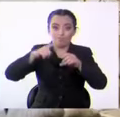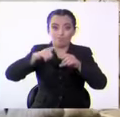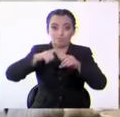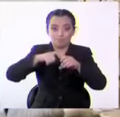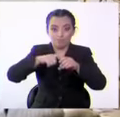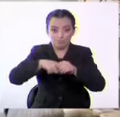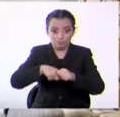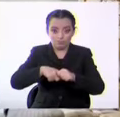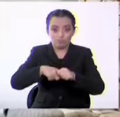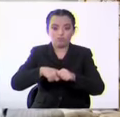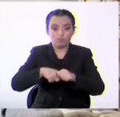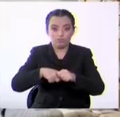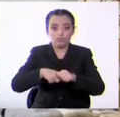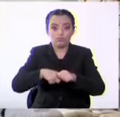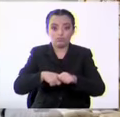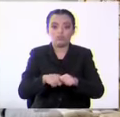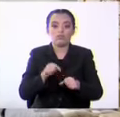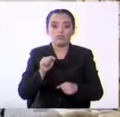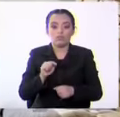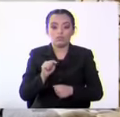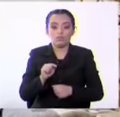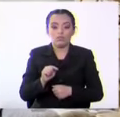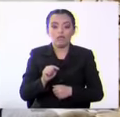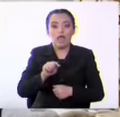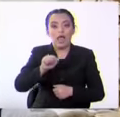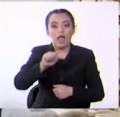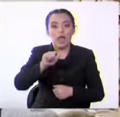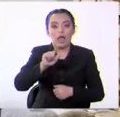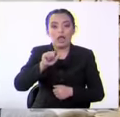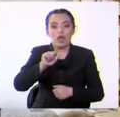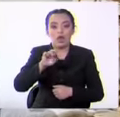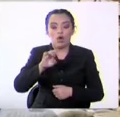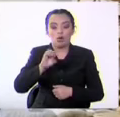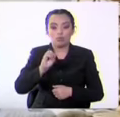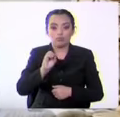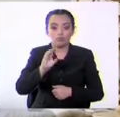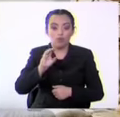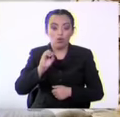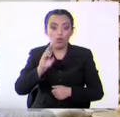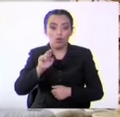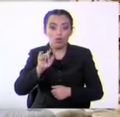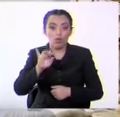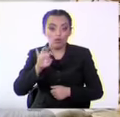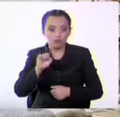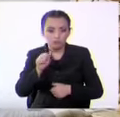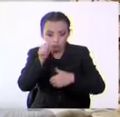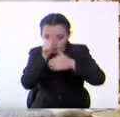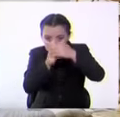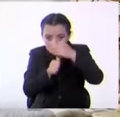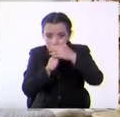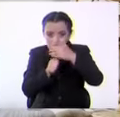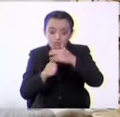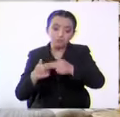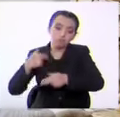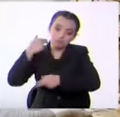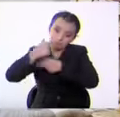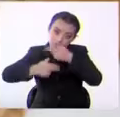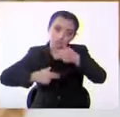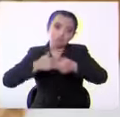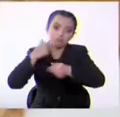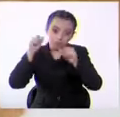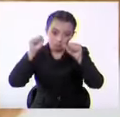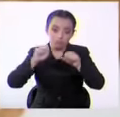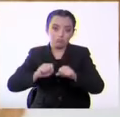a la recombinación, un alelo oculto durante una generación puede transmitirse y expresarse más